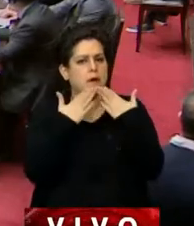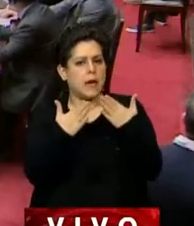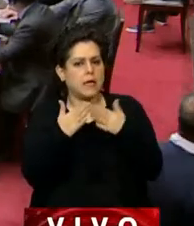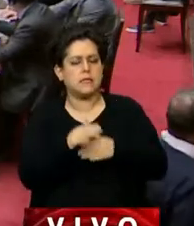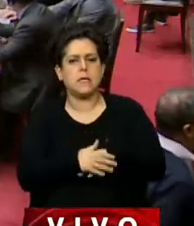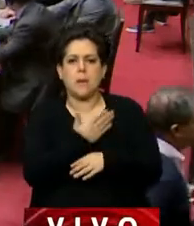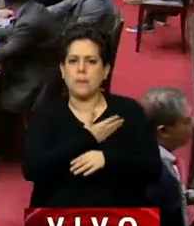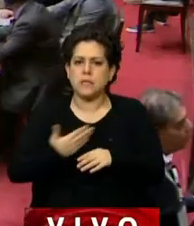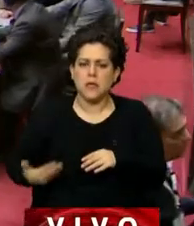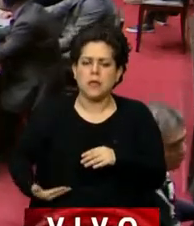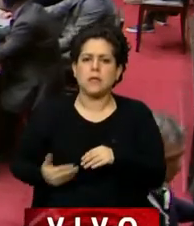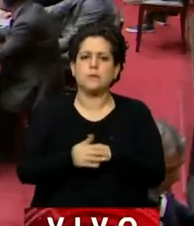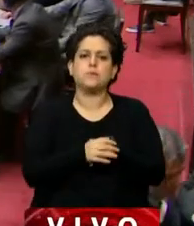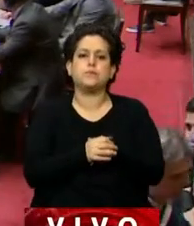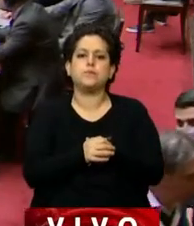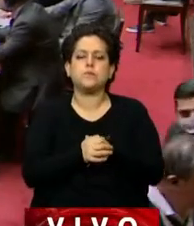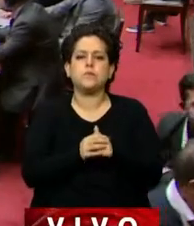Gracias, señor presidente.